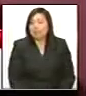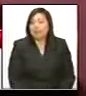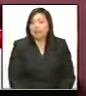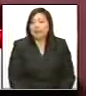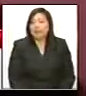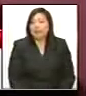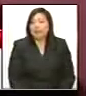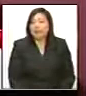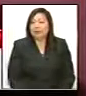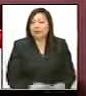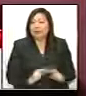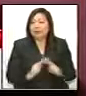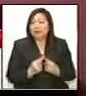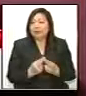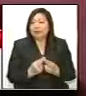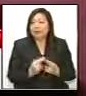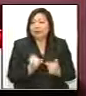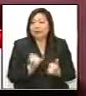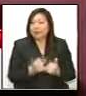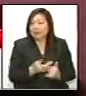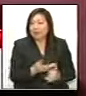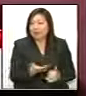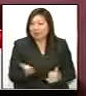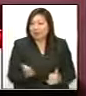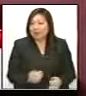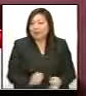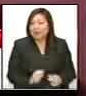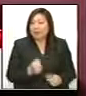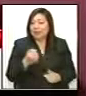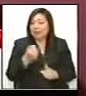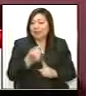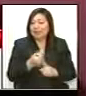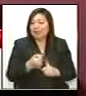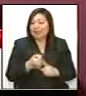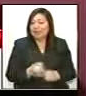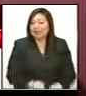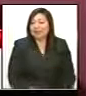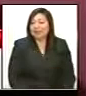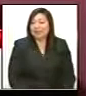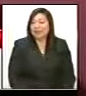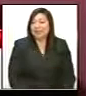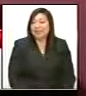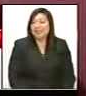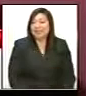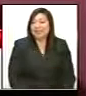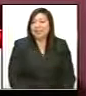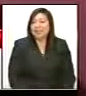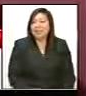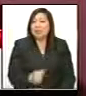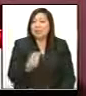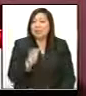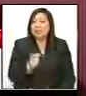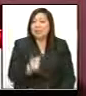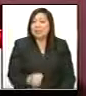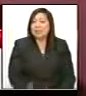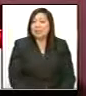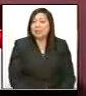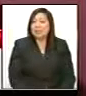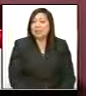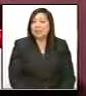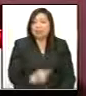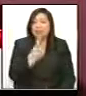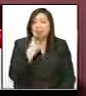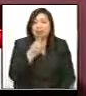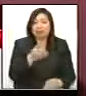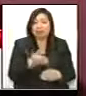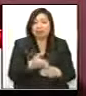Yo me tengo que reunir ahorita que termino con un luchador, nuestro amigo Melesio. Un luchador, un hombre que ha